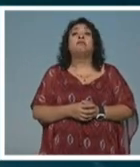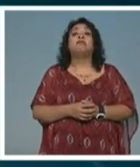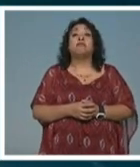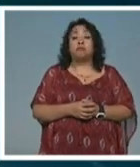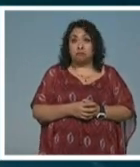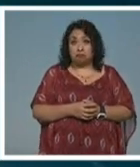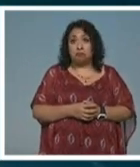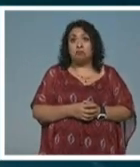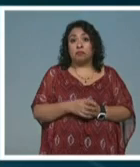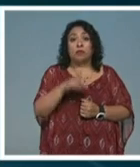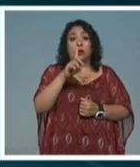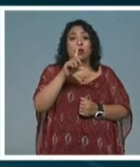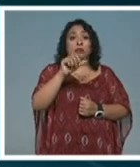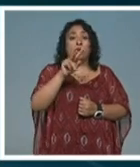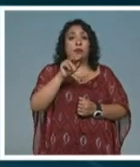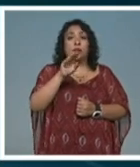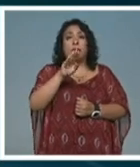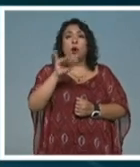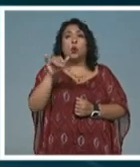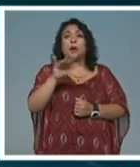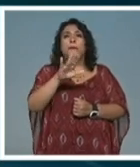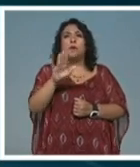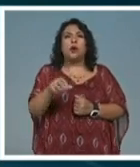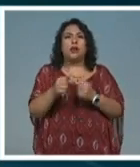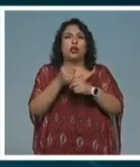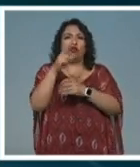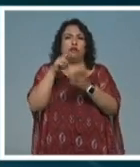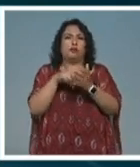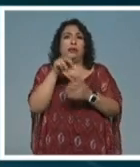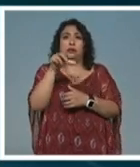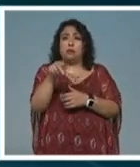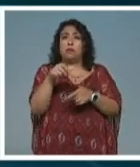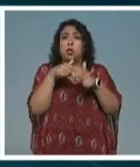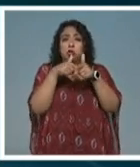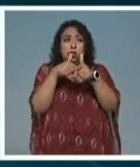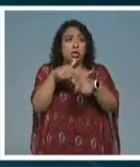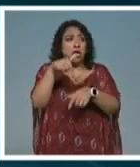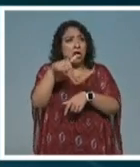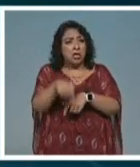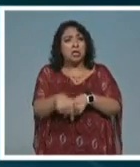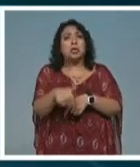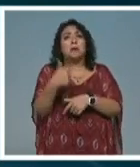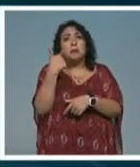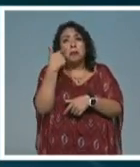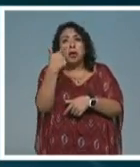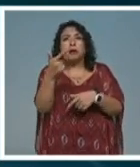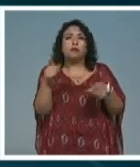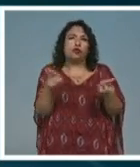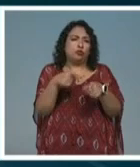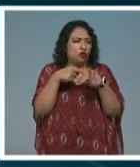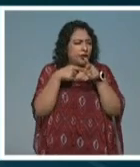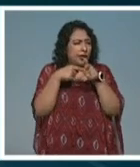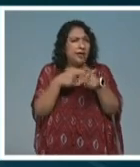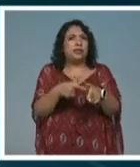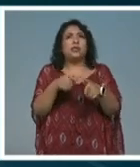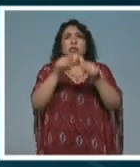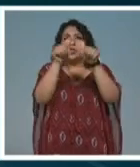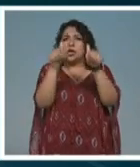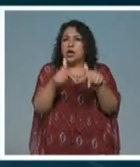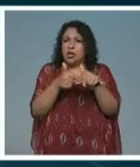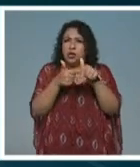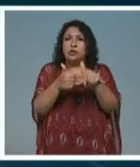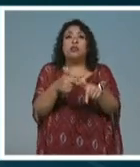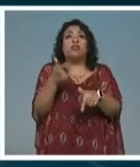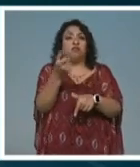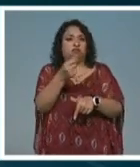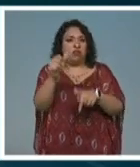Bueno, pues David Bowie se fue en 2016, pero sigue entre nosotros, sigue presente, sigue su música, sigue su arte, porque también